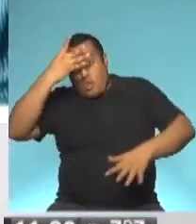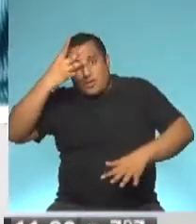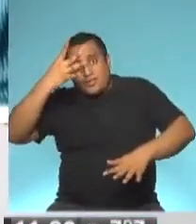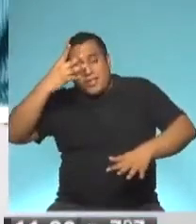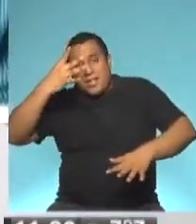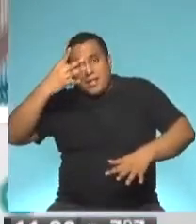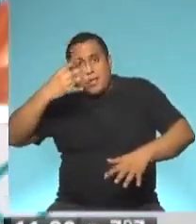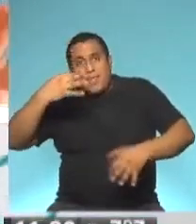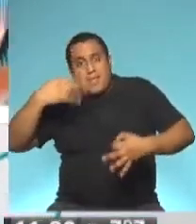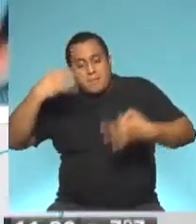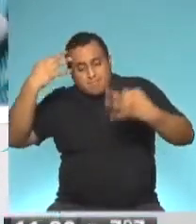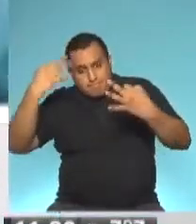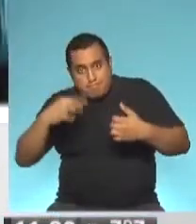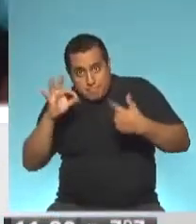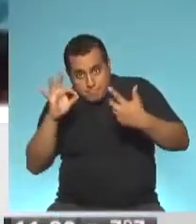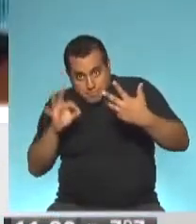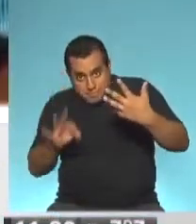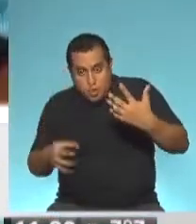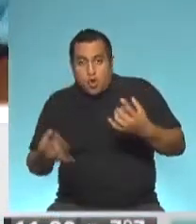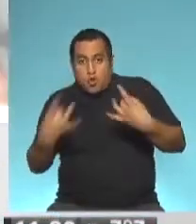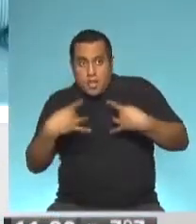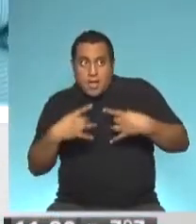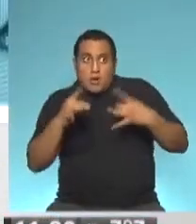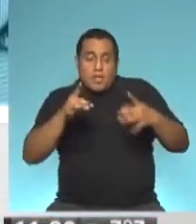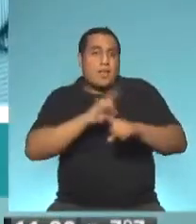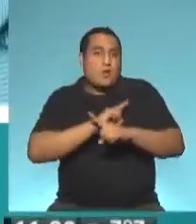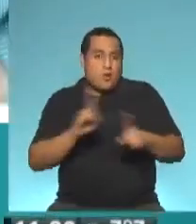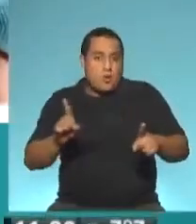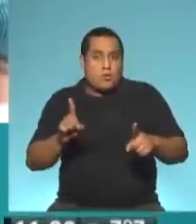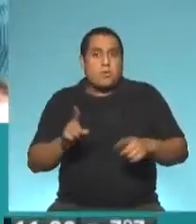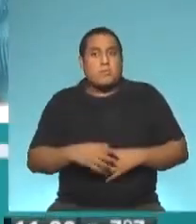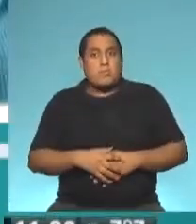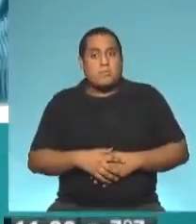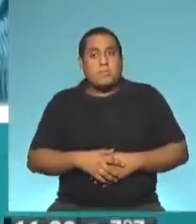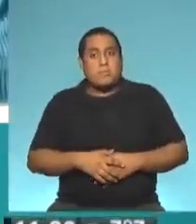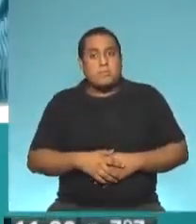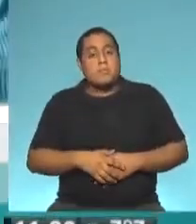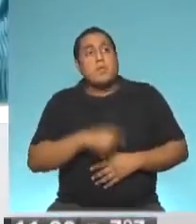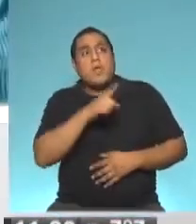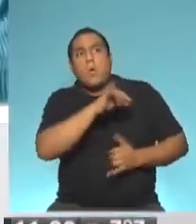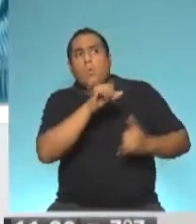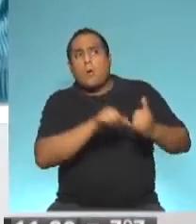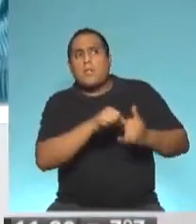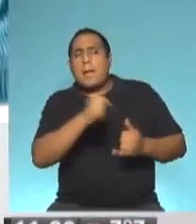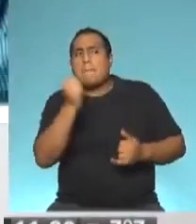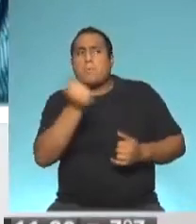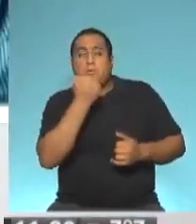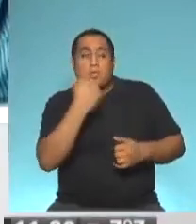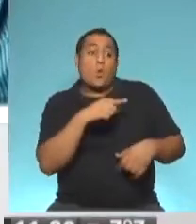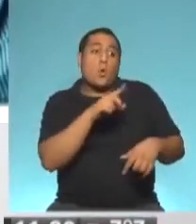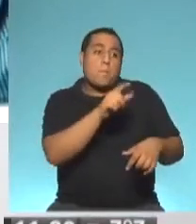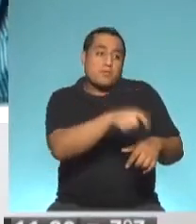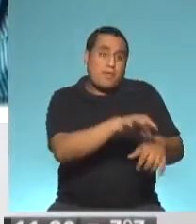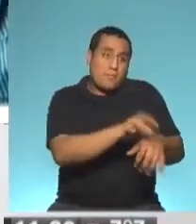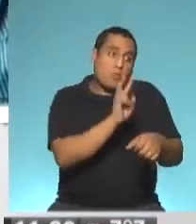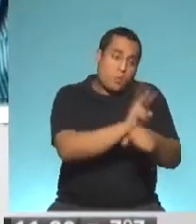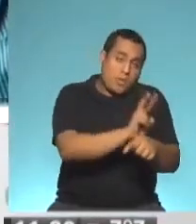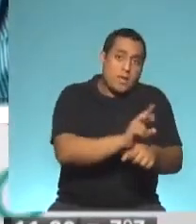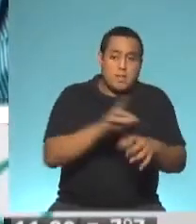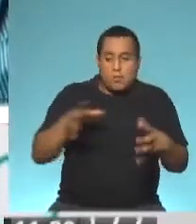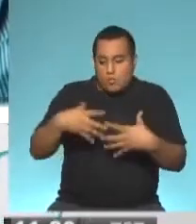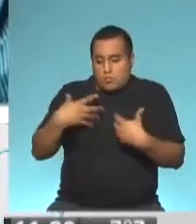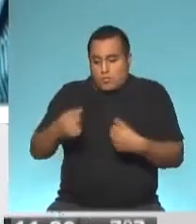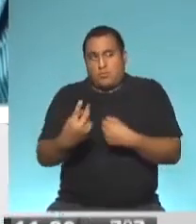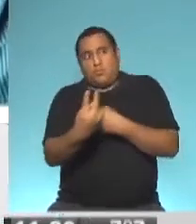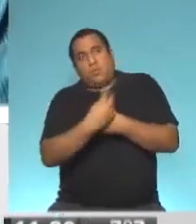no contagiarnos y no contagiar. Muy importante, muy importante. Esto último que decís, cuidar al paciente y cuidarse el trabajador de la salud, que los